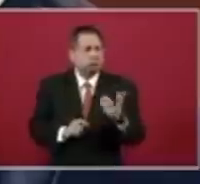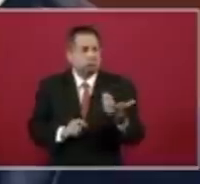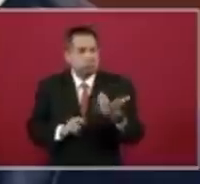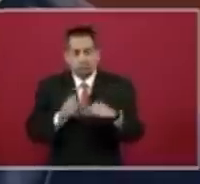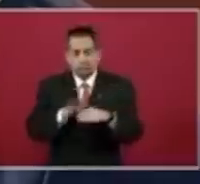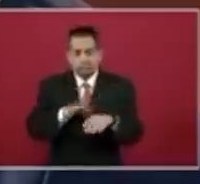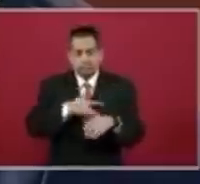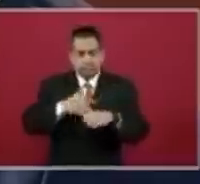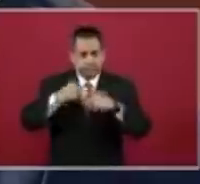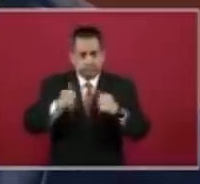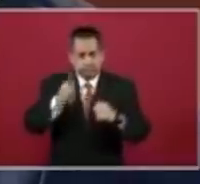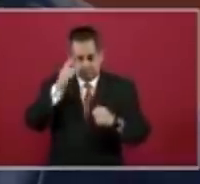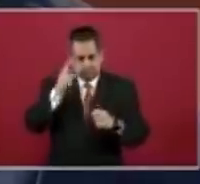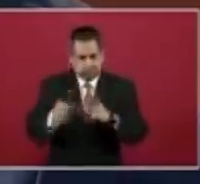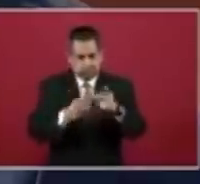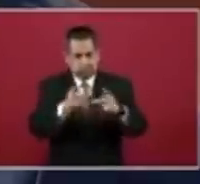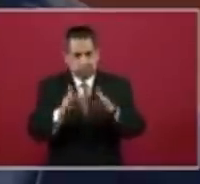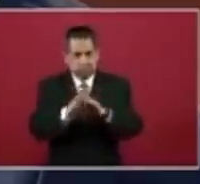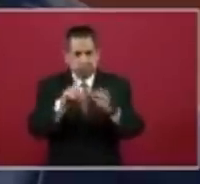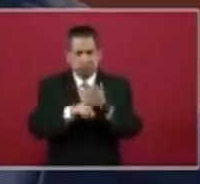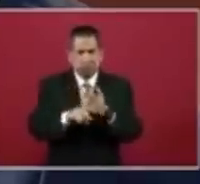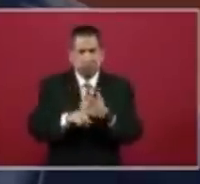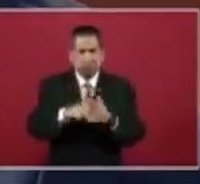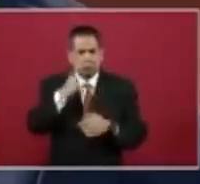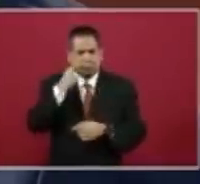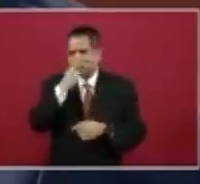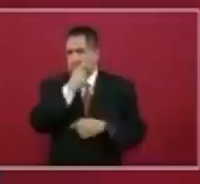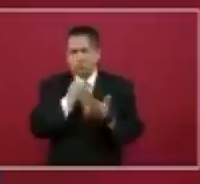más adecuado es el método democrático,